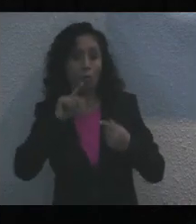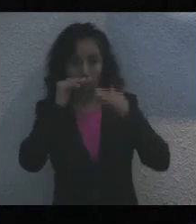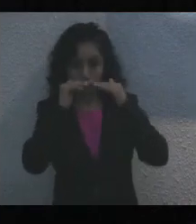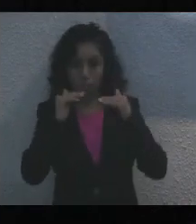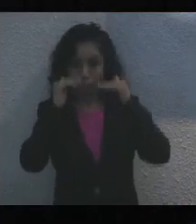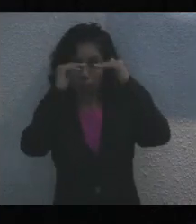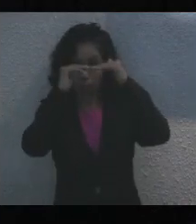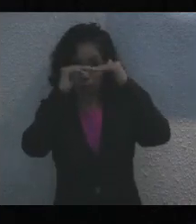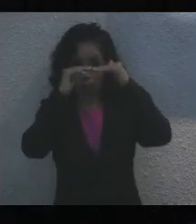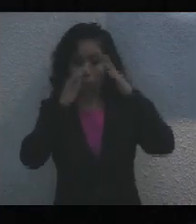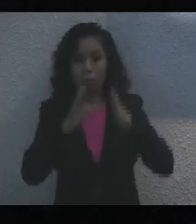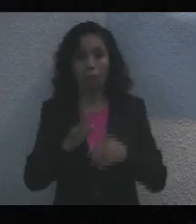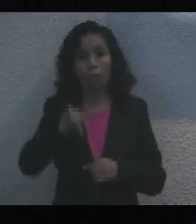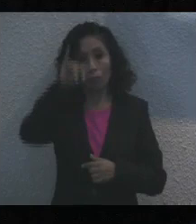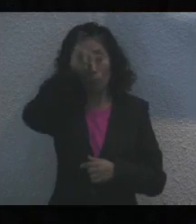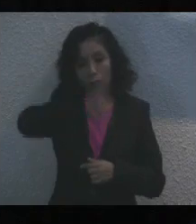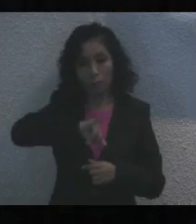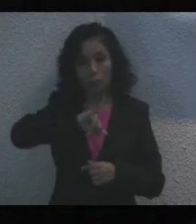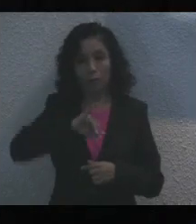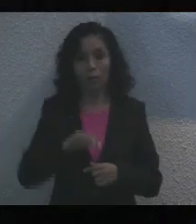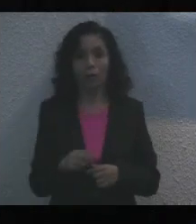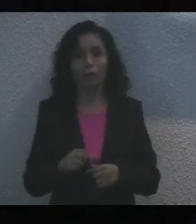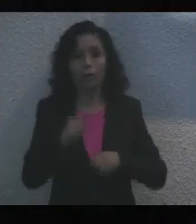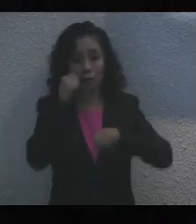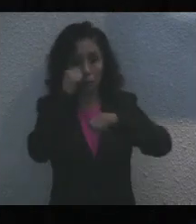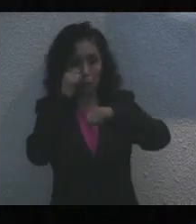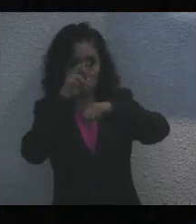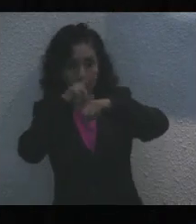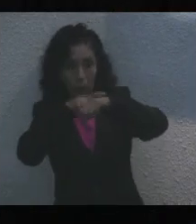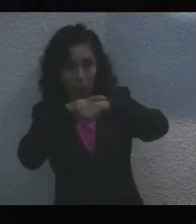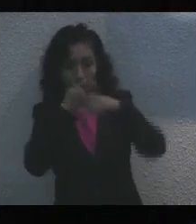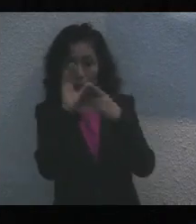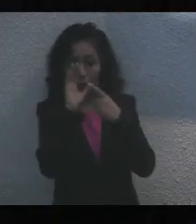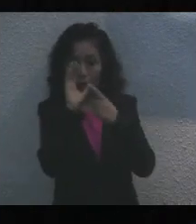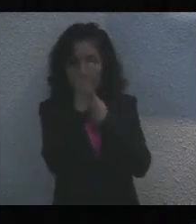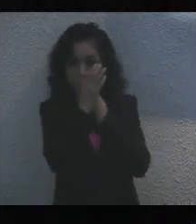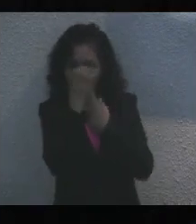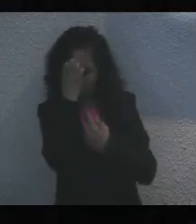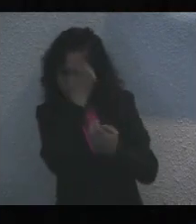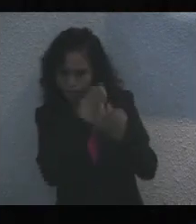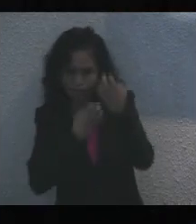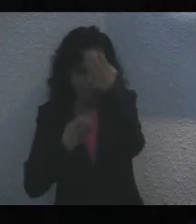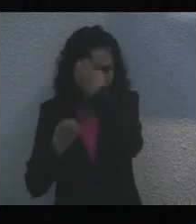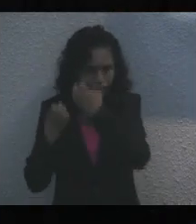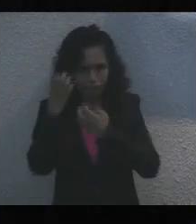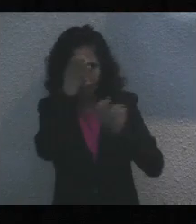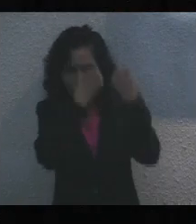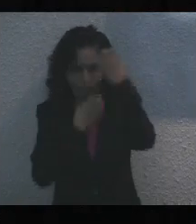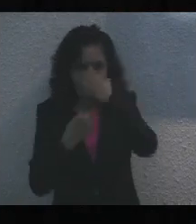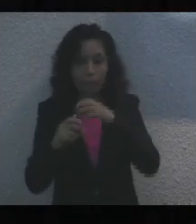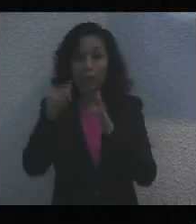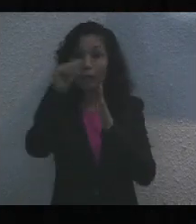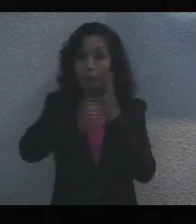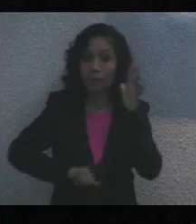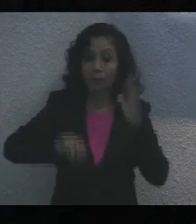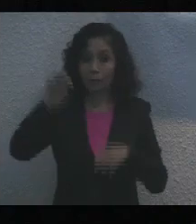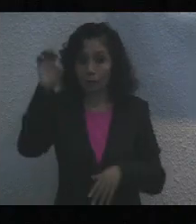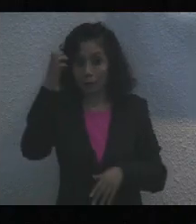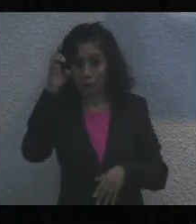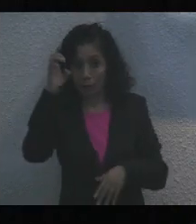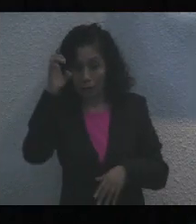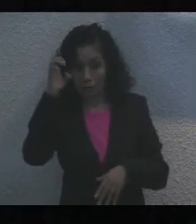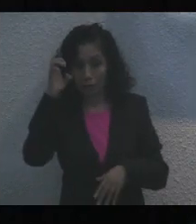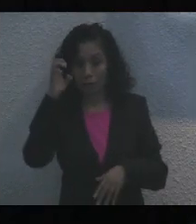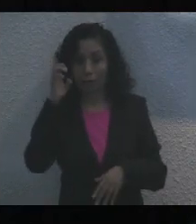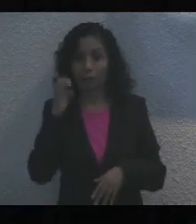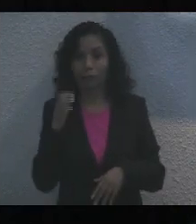calidad de titular de la Secretaría Ejecutiva del Comité de Evaluación durante el mes de enero del año en que se lleve